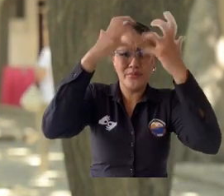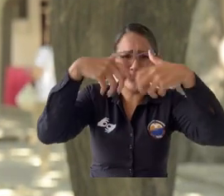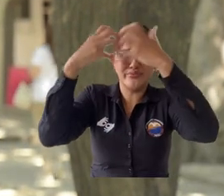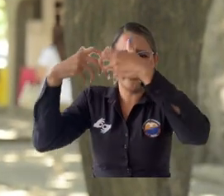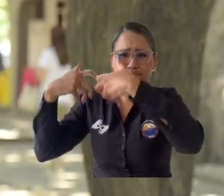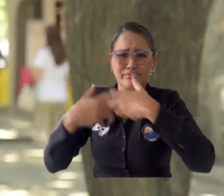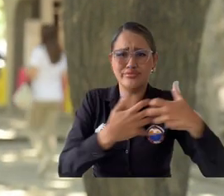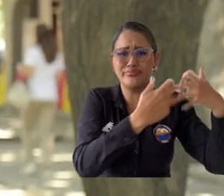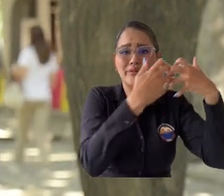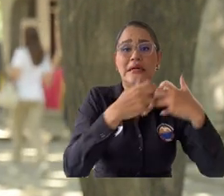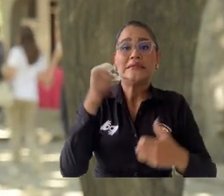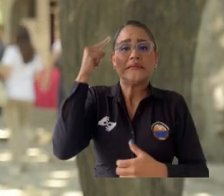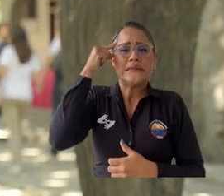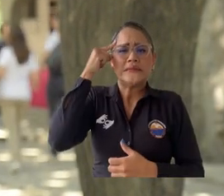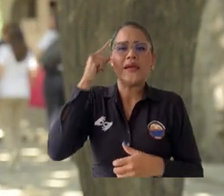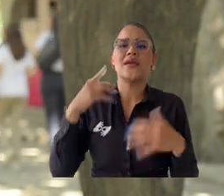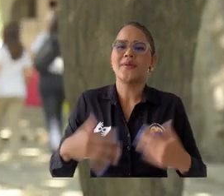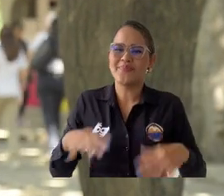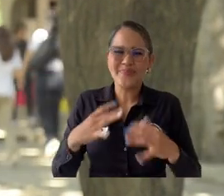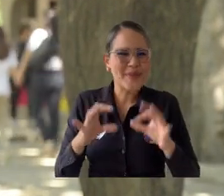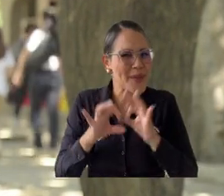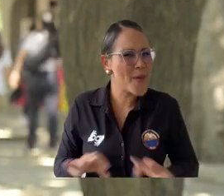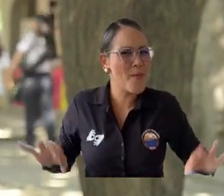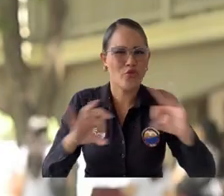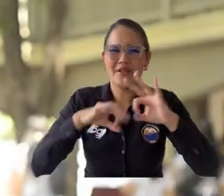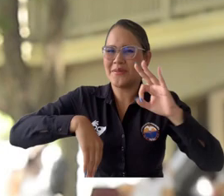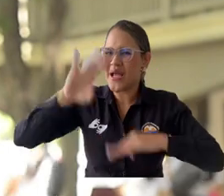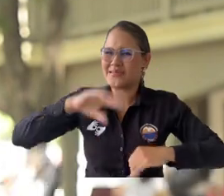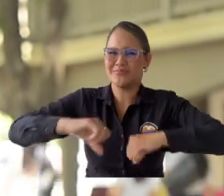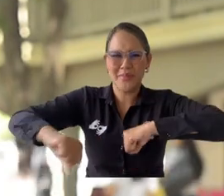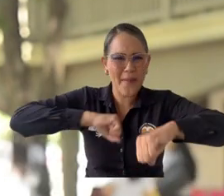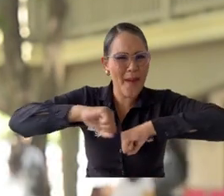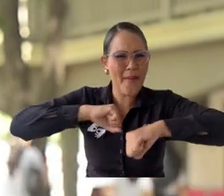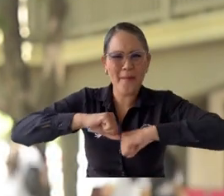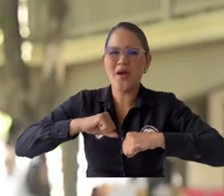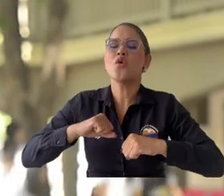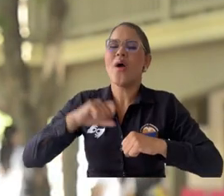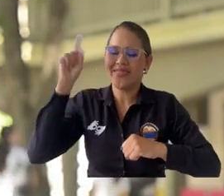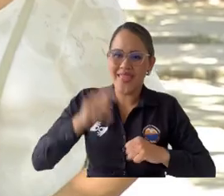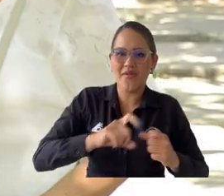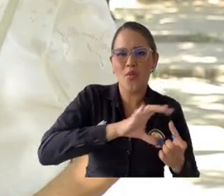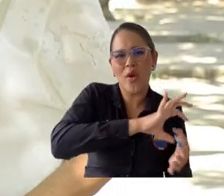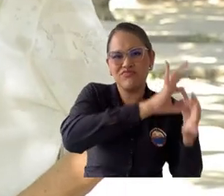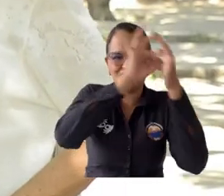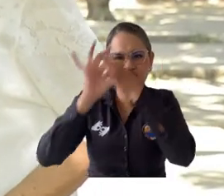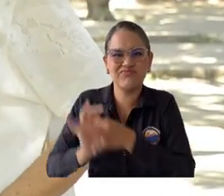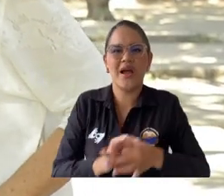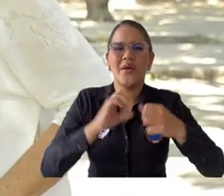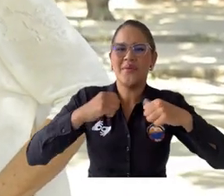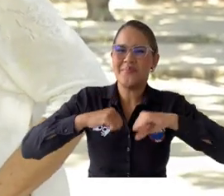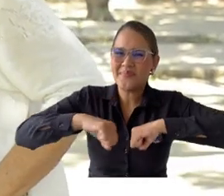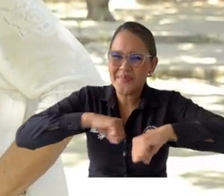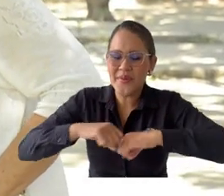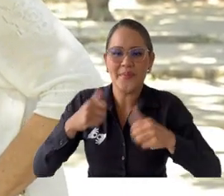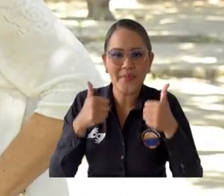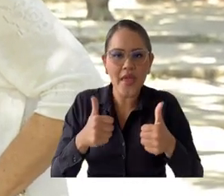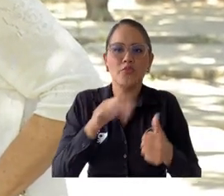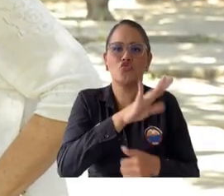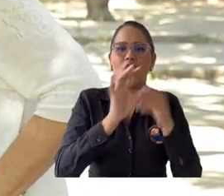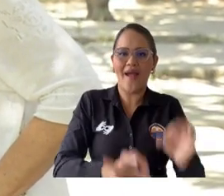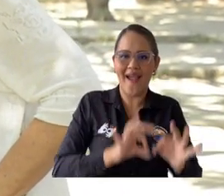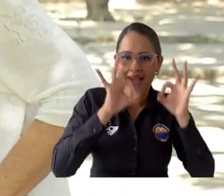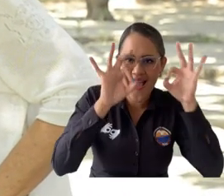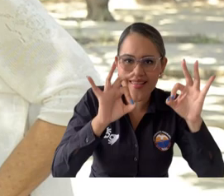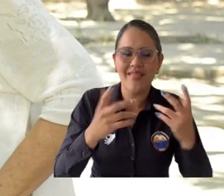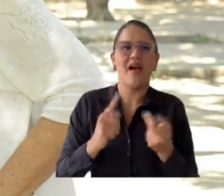forma desean pues fortalecerse, es importante que los sistemas de una u otra forma se articulen. Estamos hablando del sistema de gestión de la calidad, el